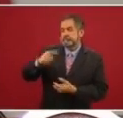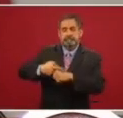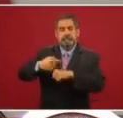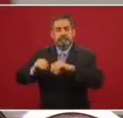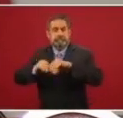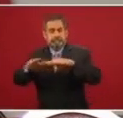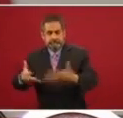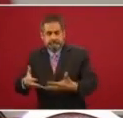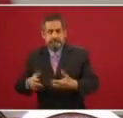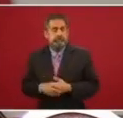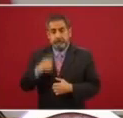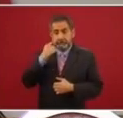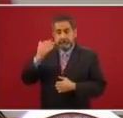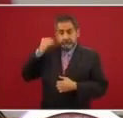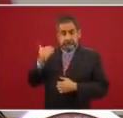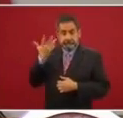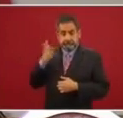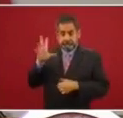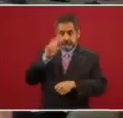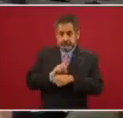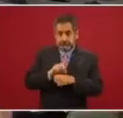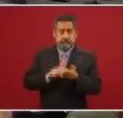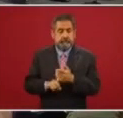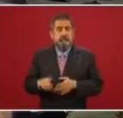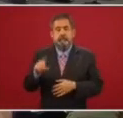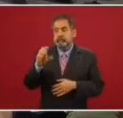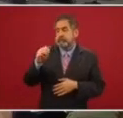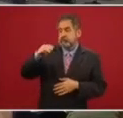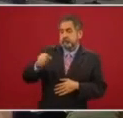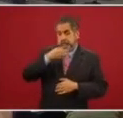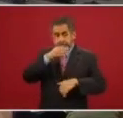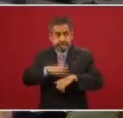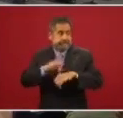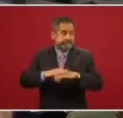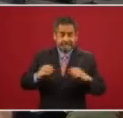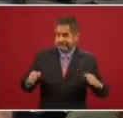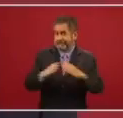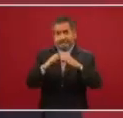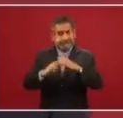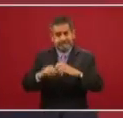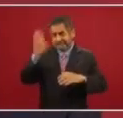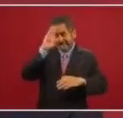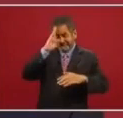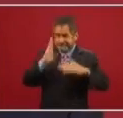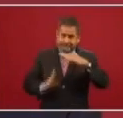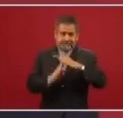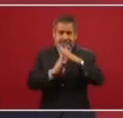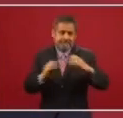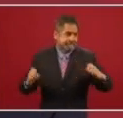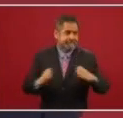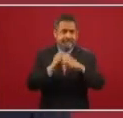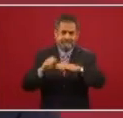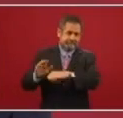ya casi diez días la organización mundial de la salud elevó el nivel de alerta máximo para todos los países y en ese sentido